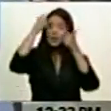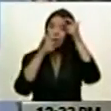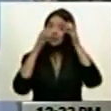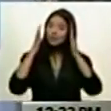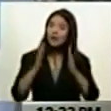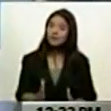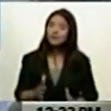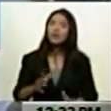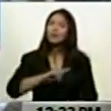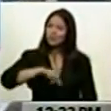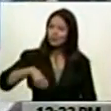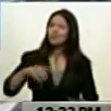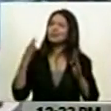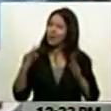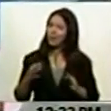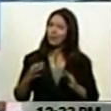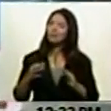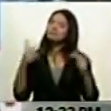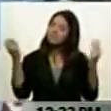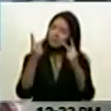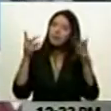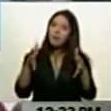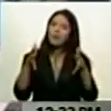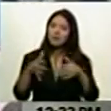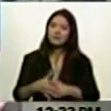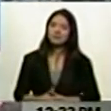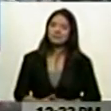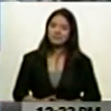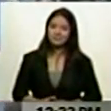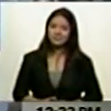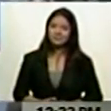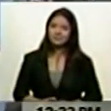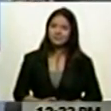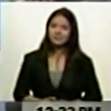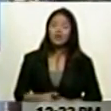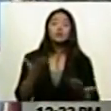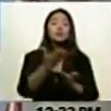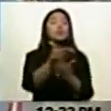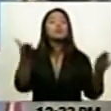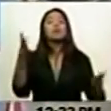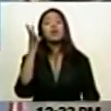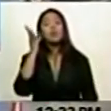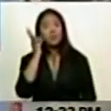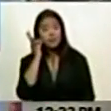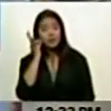no tenemos duda de que vamos a vencer. Y ustedes, mujeres,